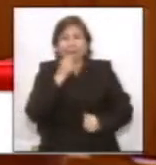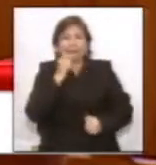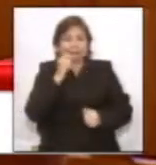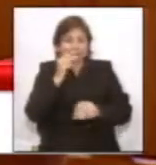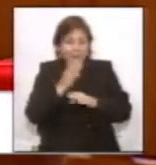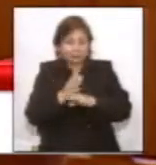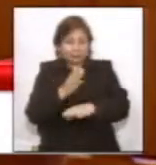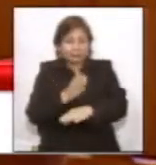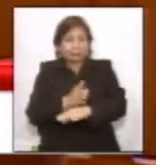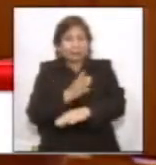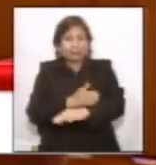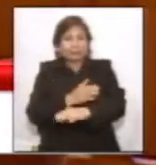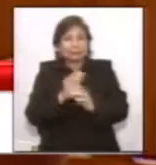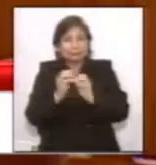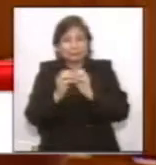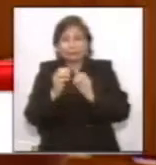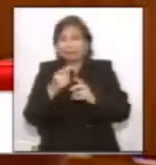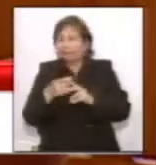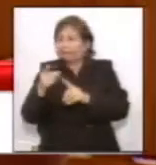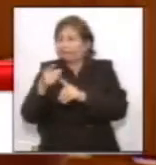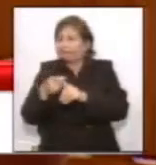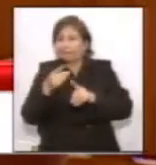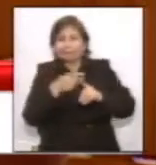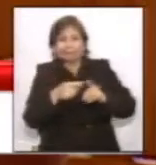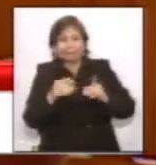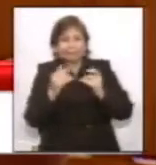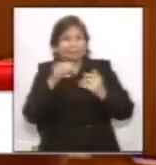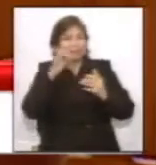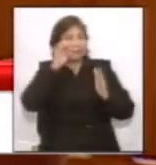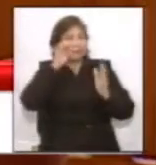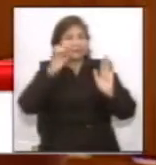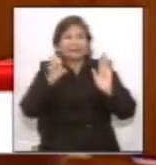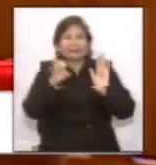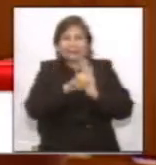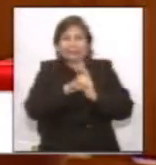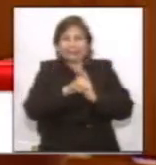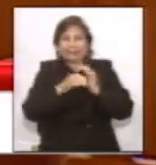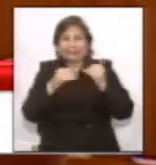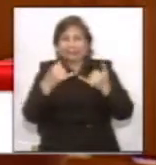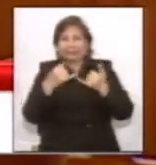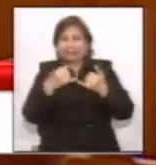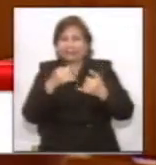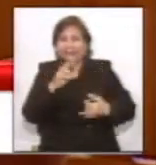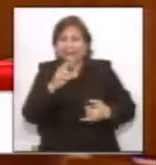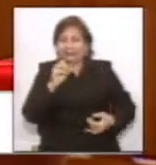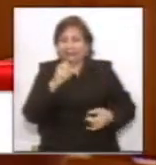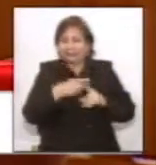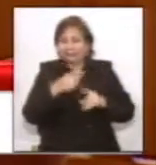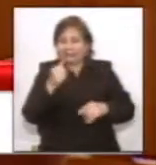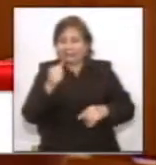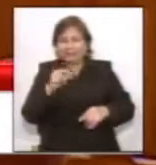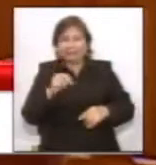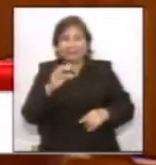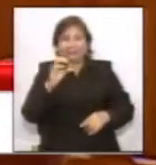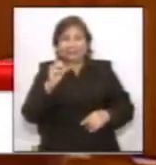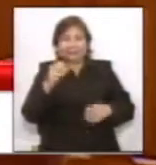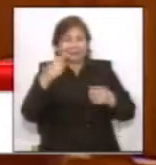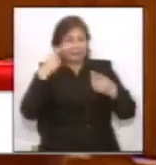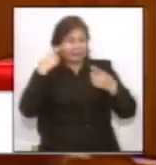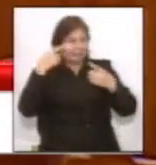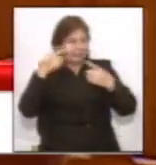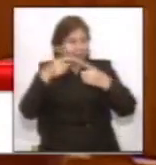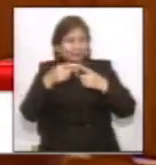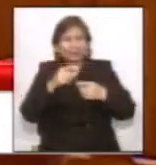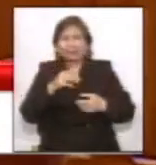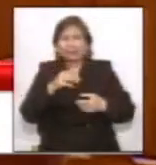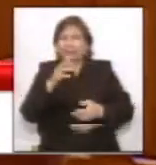ha desarrollado diversos proyectos de inversión. Como ejemplos están la Red Dorsal Nacional de Fibra Óptica, proyecto de